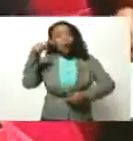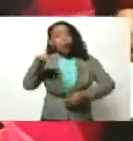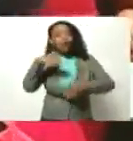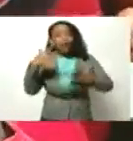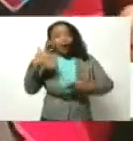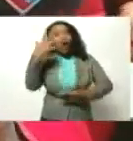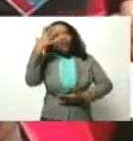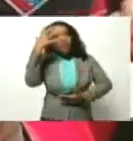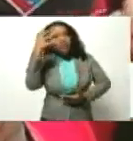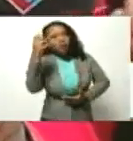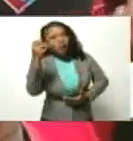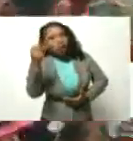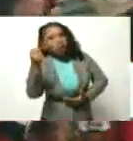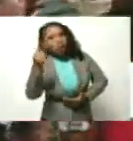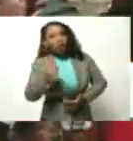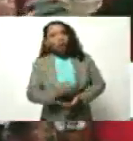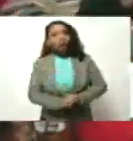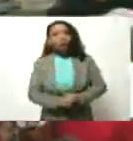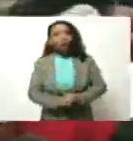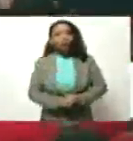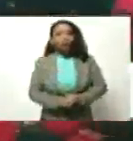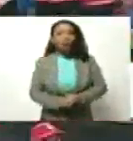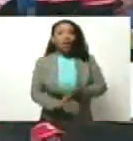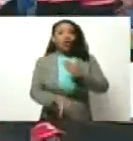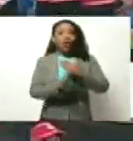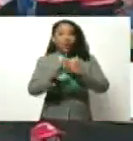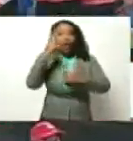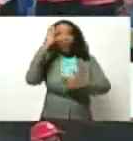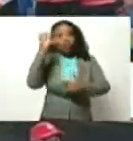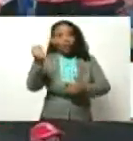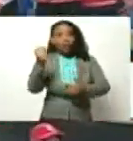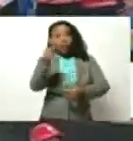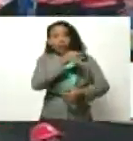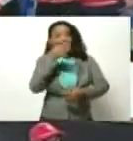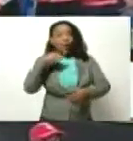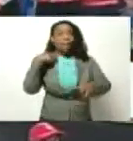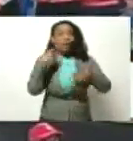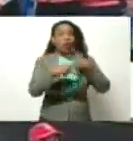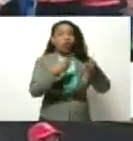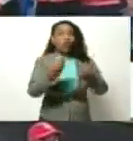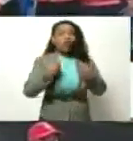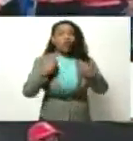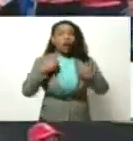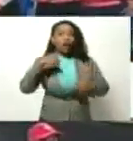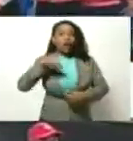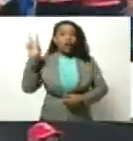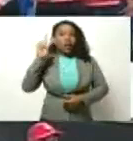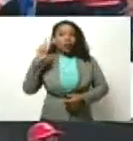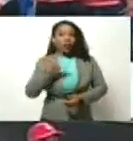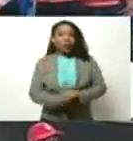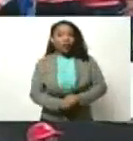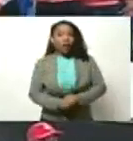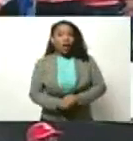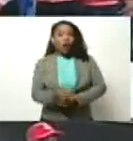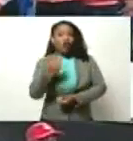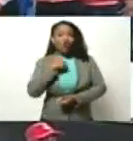entendió y entiende perfectamente el proceso que está viviendo Venezuela nosotros